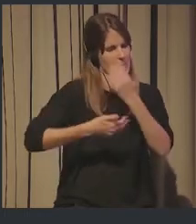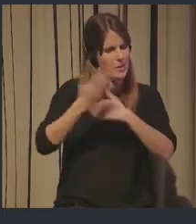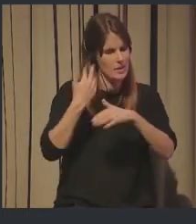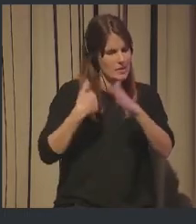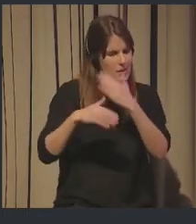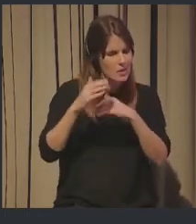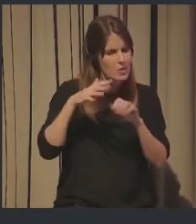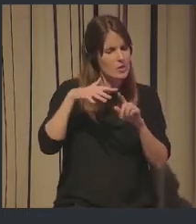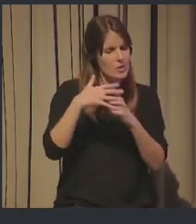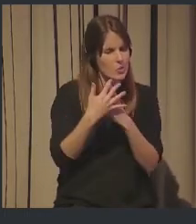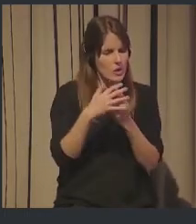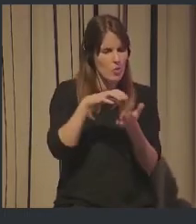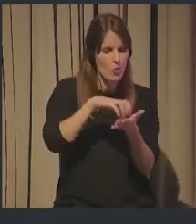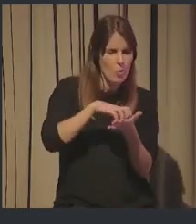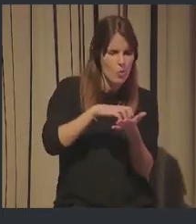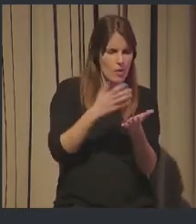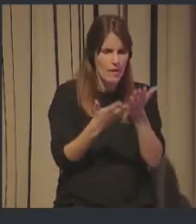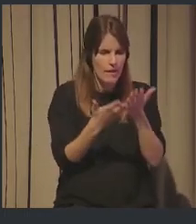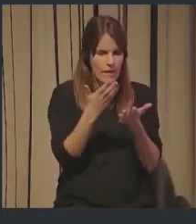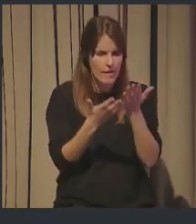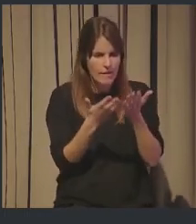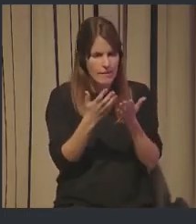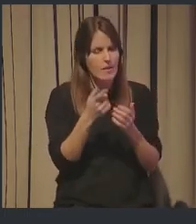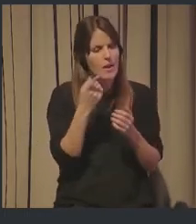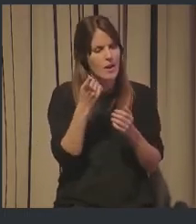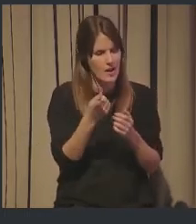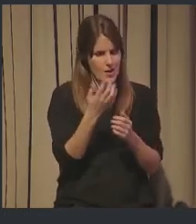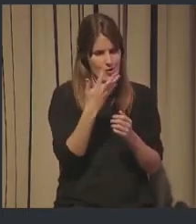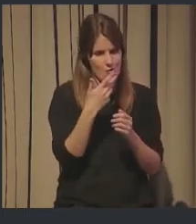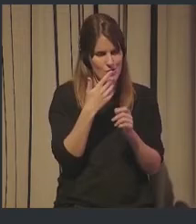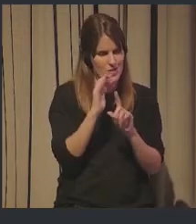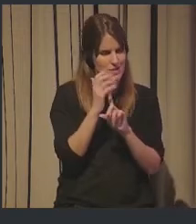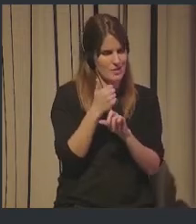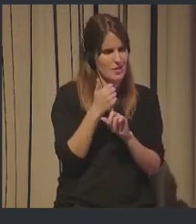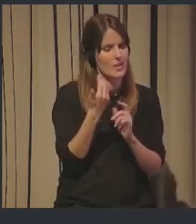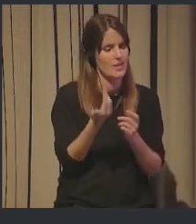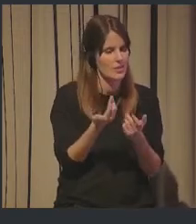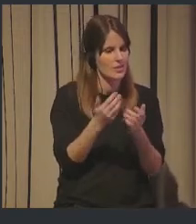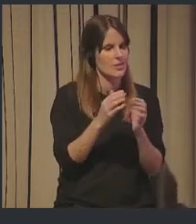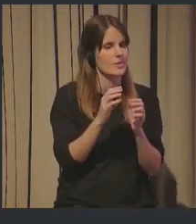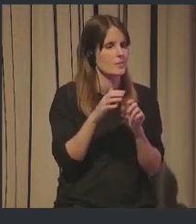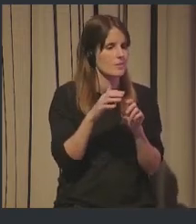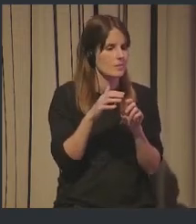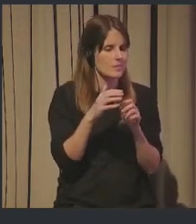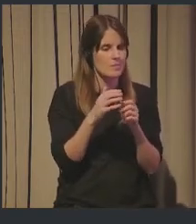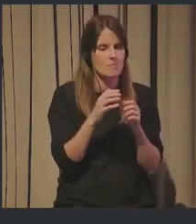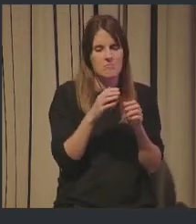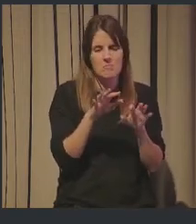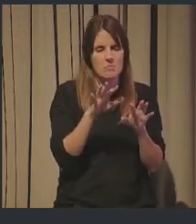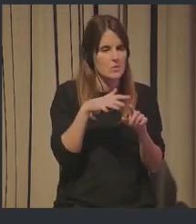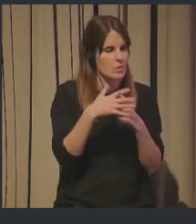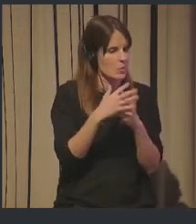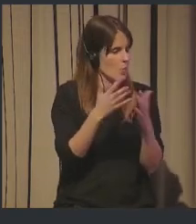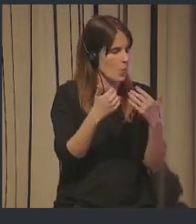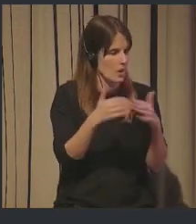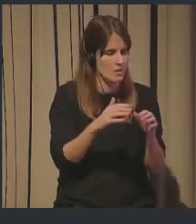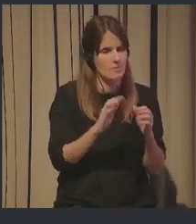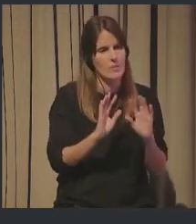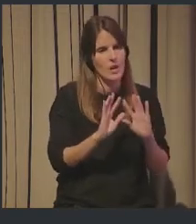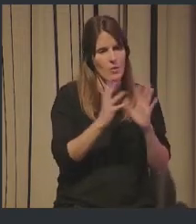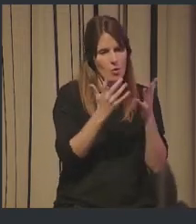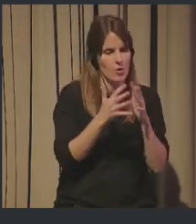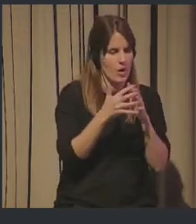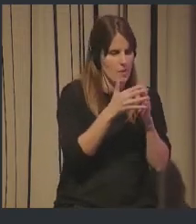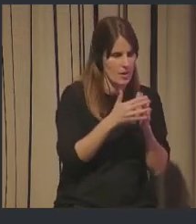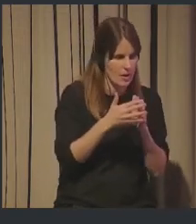cuando pensamos en esas personas, conocemos todo el relato. Tú puedes escoger cualquier evento, la Revolución Americana,